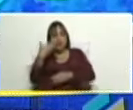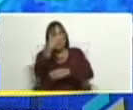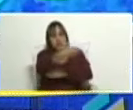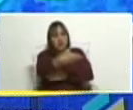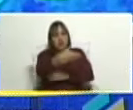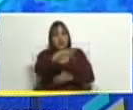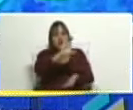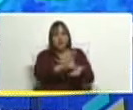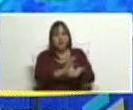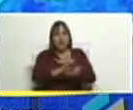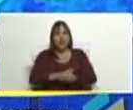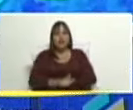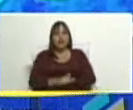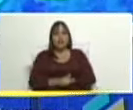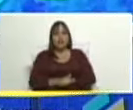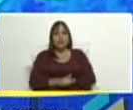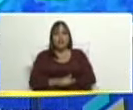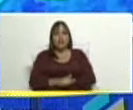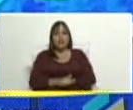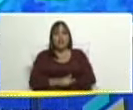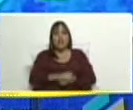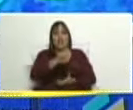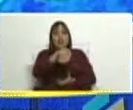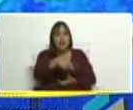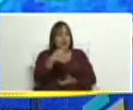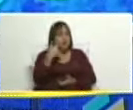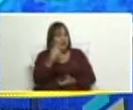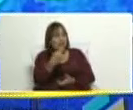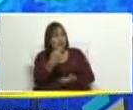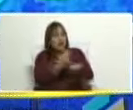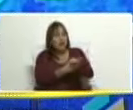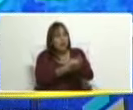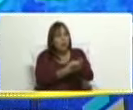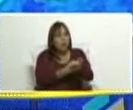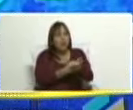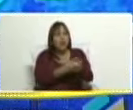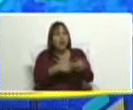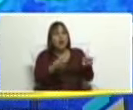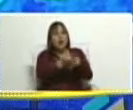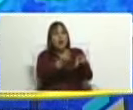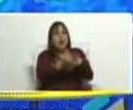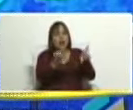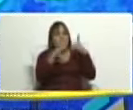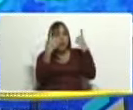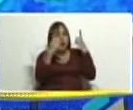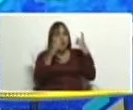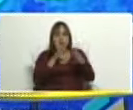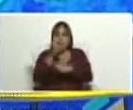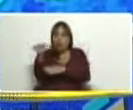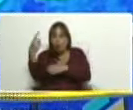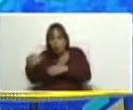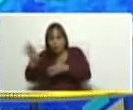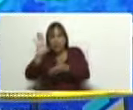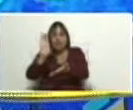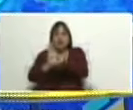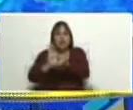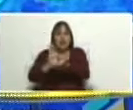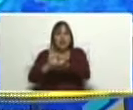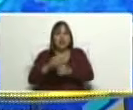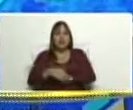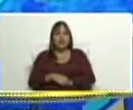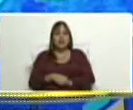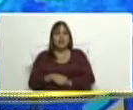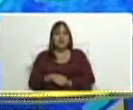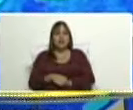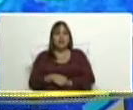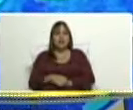Shenzhen y la hermané con La Guaira, visité la ciudad, el estado de Shandong,